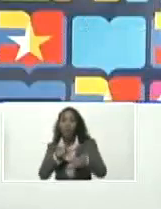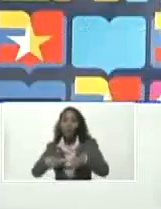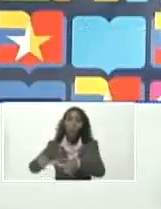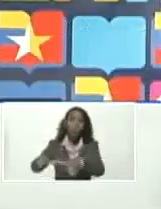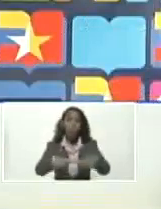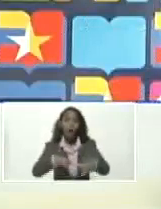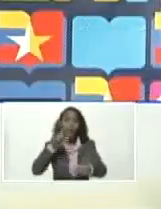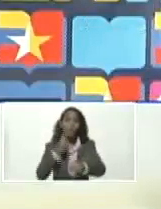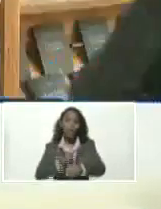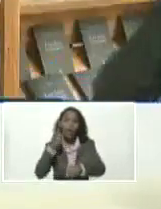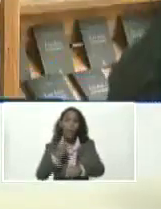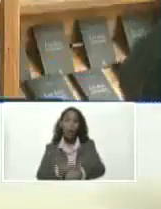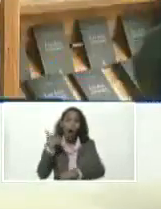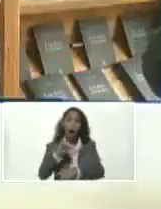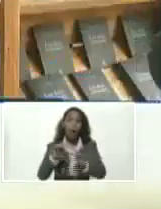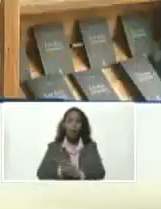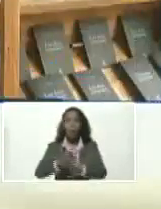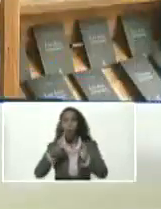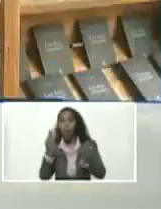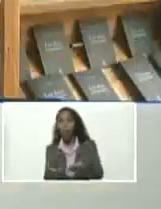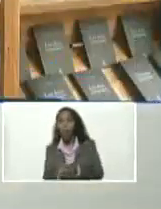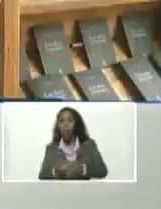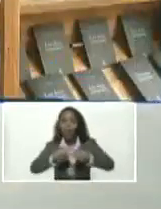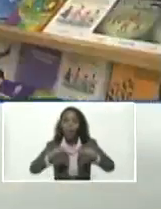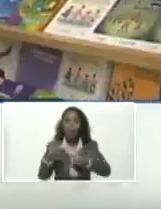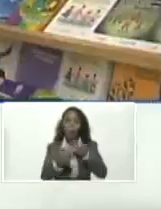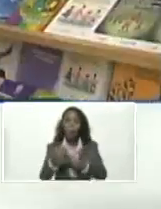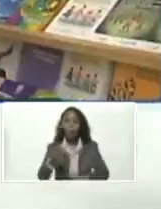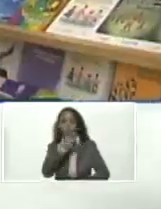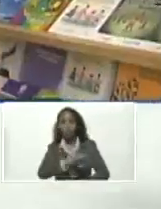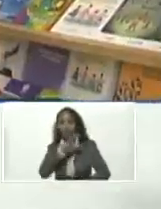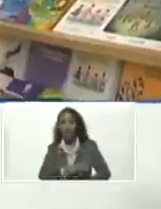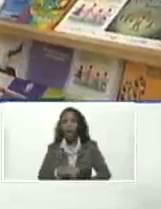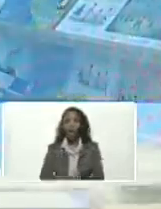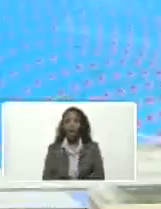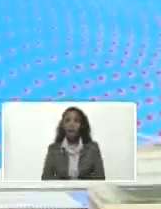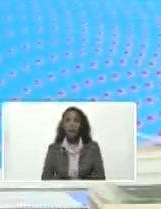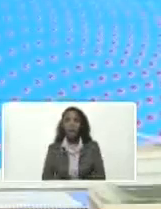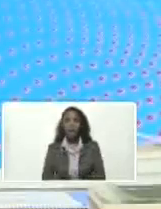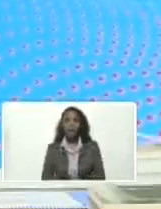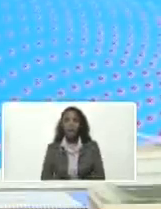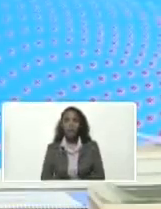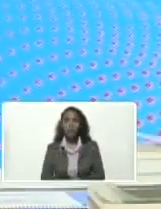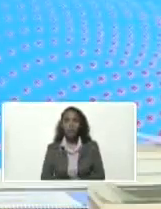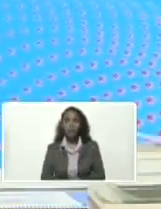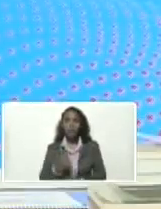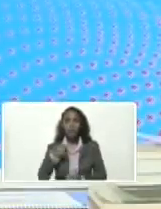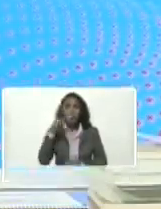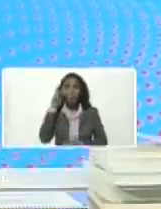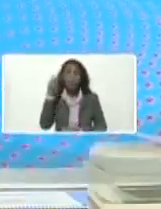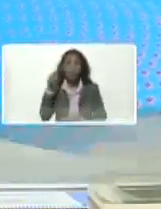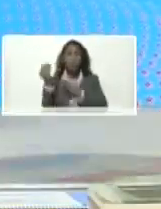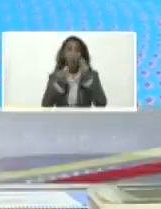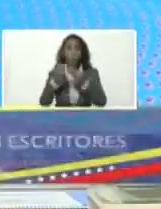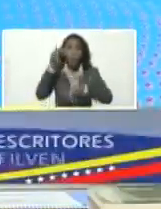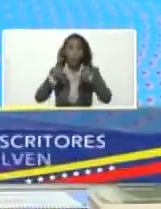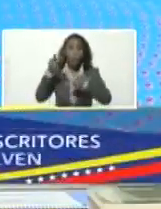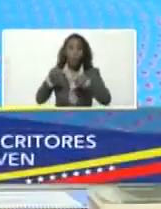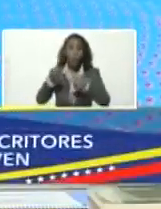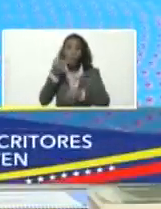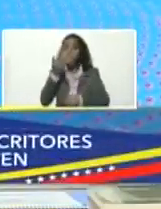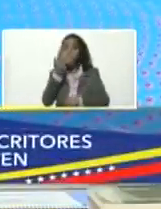espacio-tiempo geográfico como dimensión social. Vi su presentación en estos